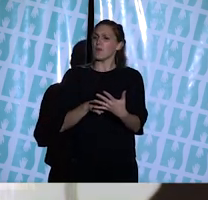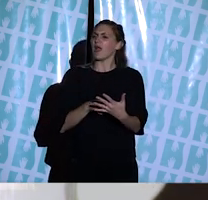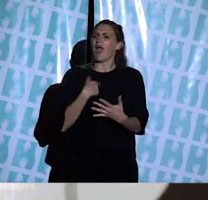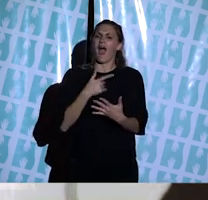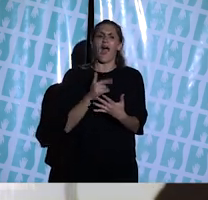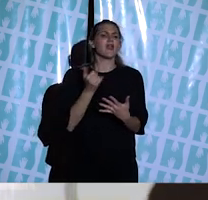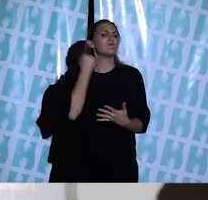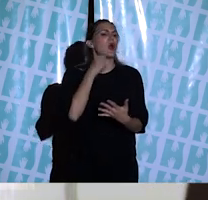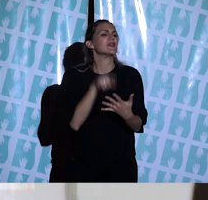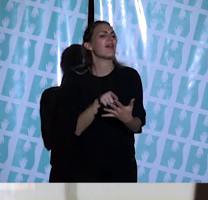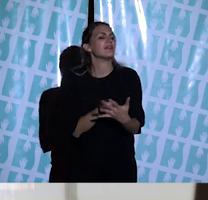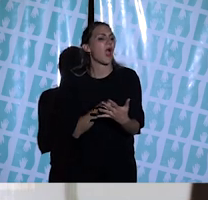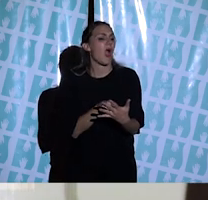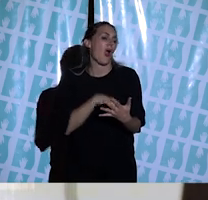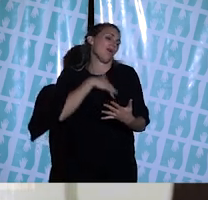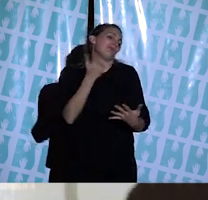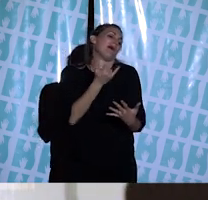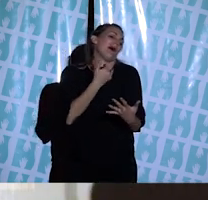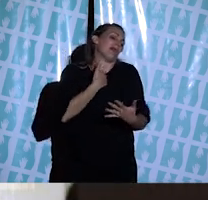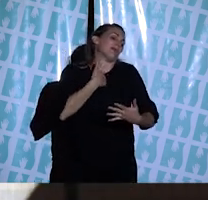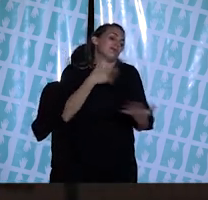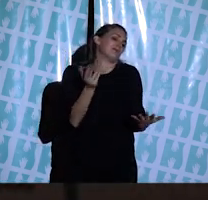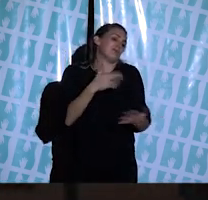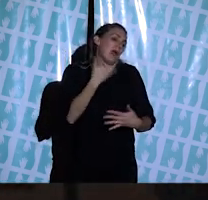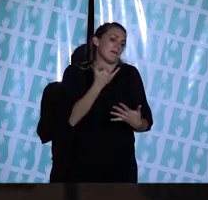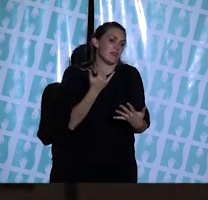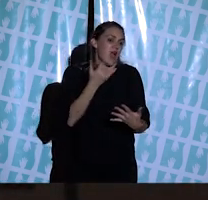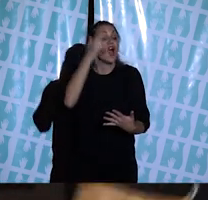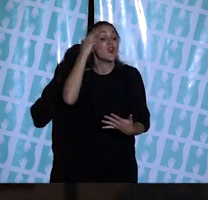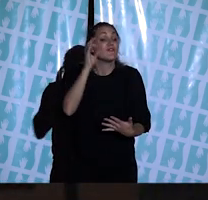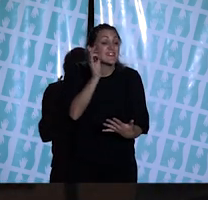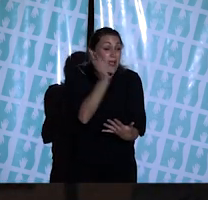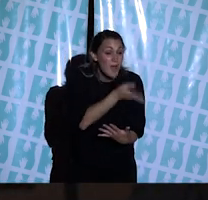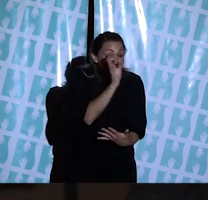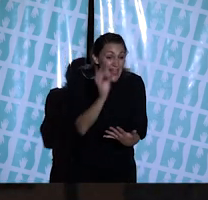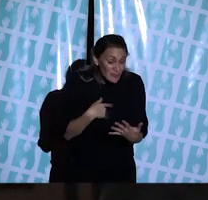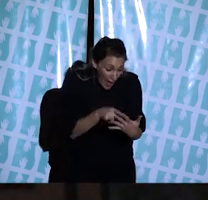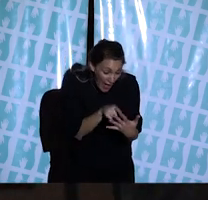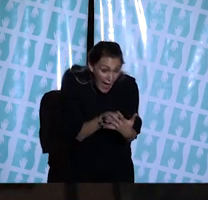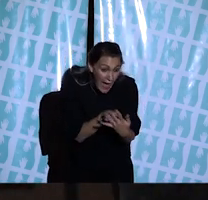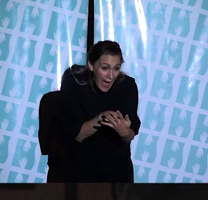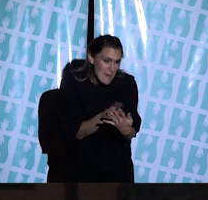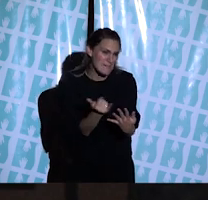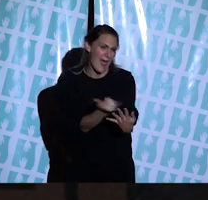importante. O puede ser una estupidez. 90% ¿qué es? Estupidez.